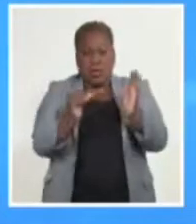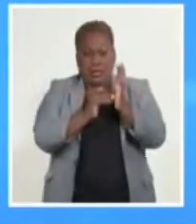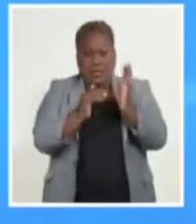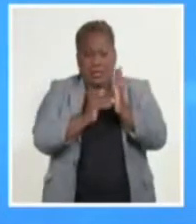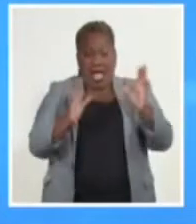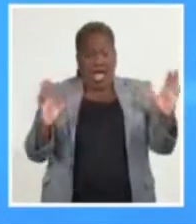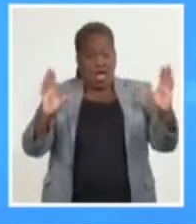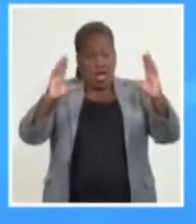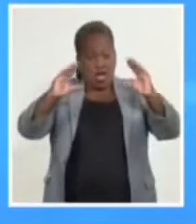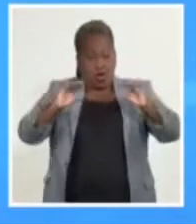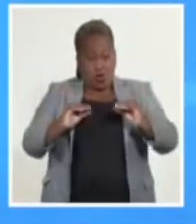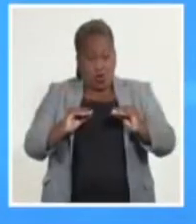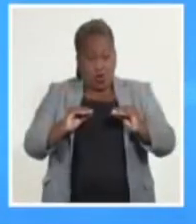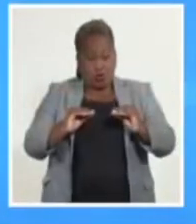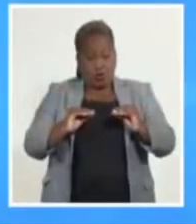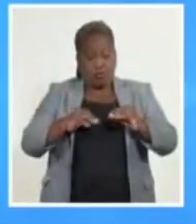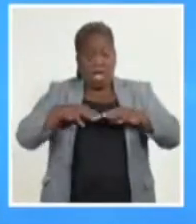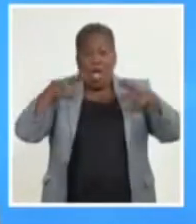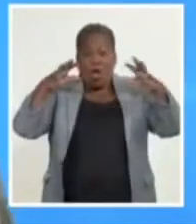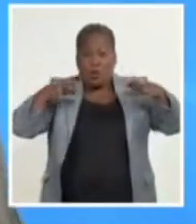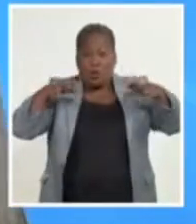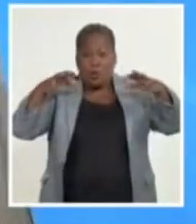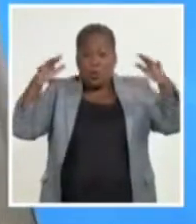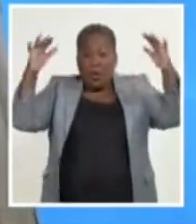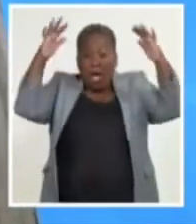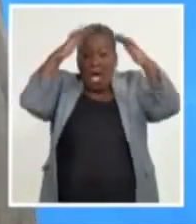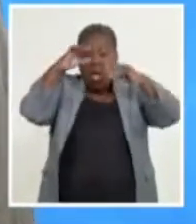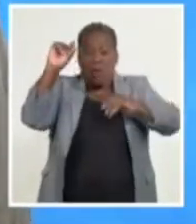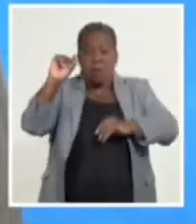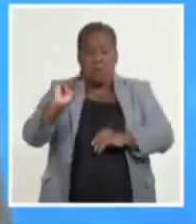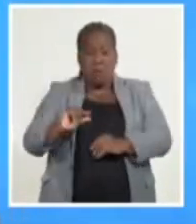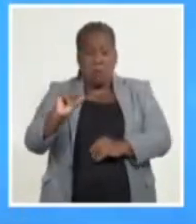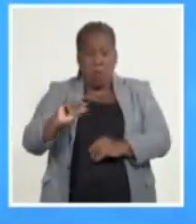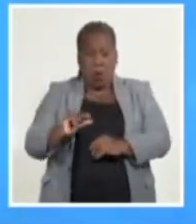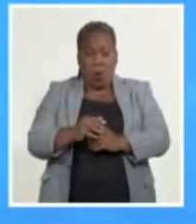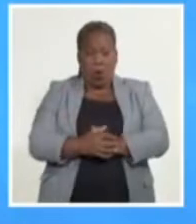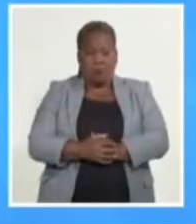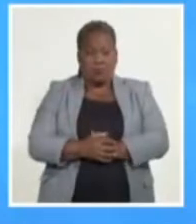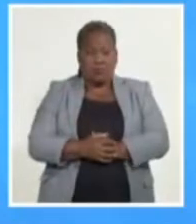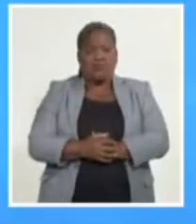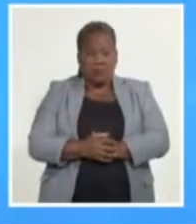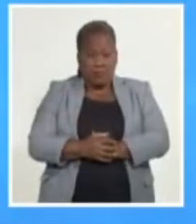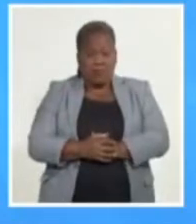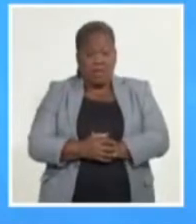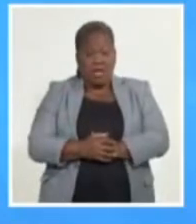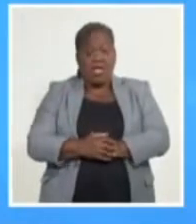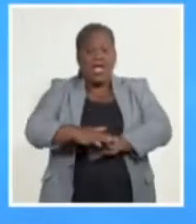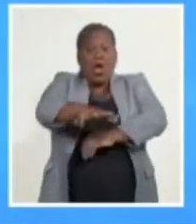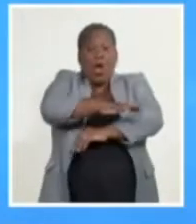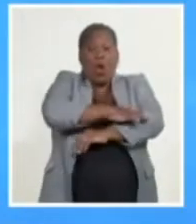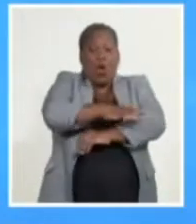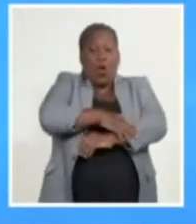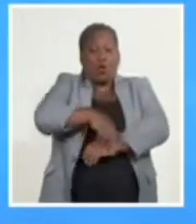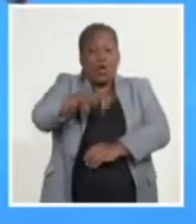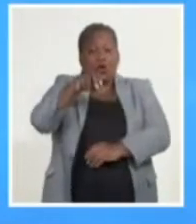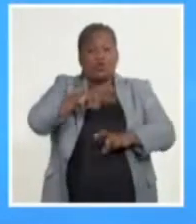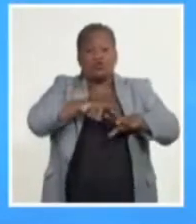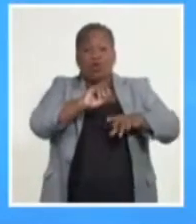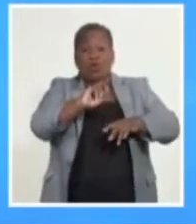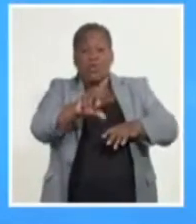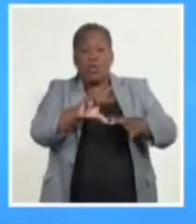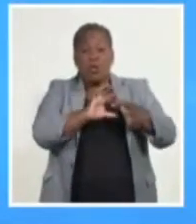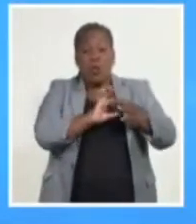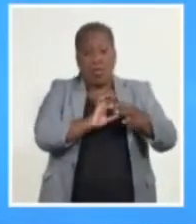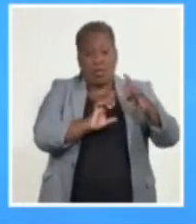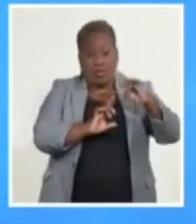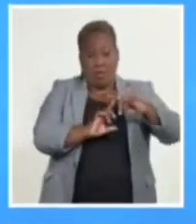noche estará con poca nubosidad en gran parte del país. Se mantienen parcialmente nublado en zonas de la costa norte de las provincias de Holguín y Guantánamo, pero ya